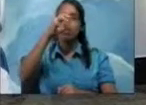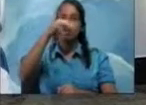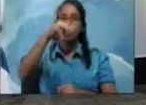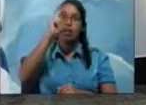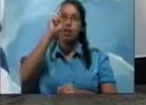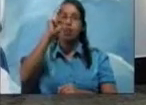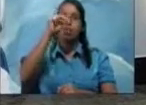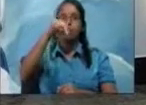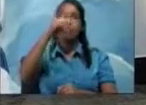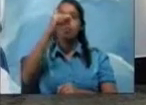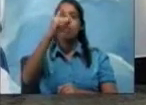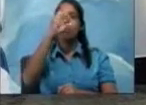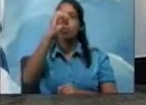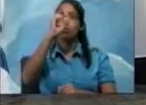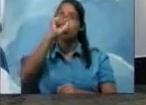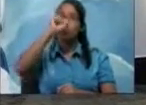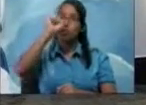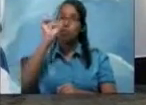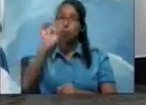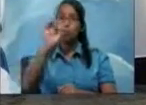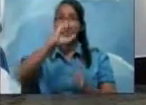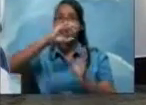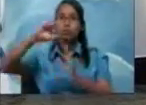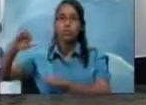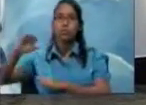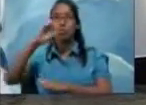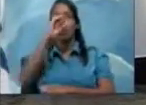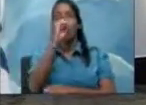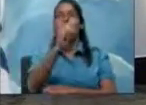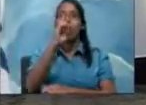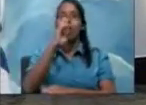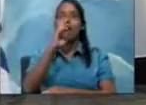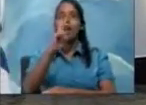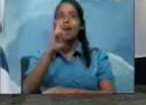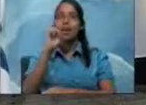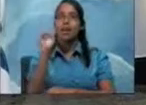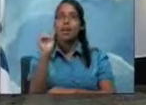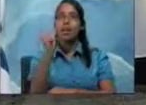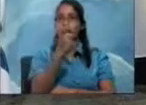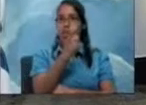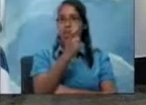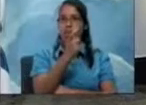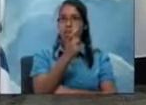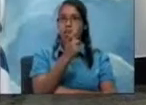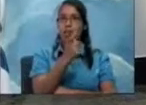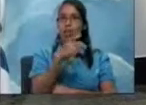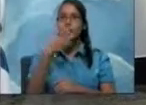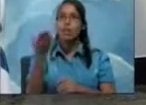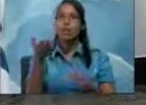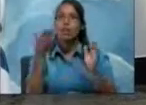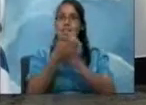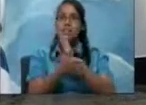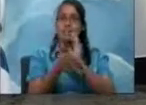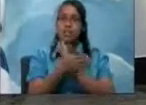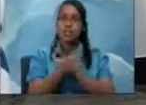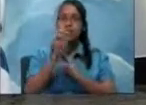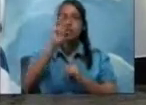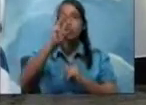punto punto o o r r g Qué significa